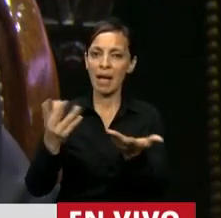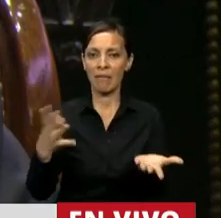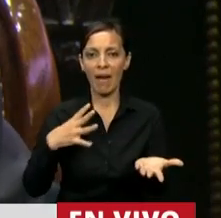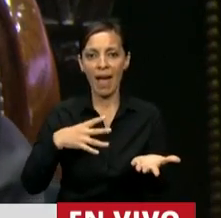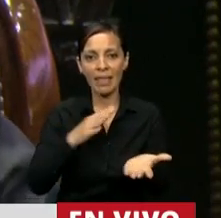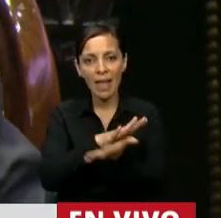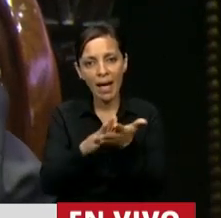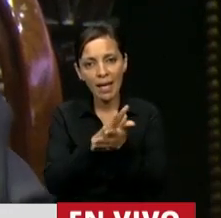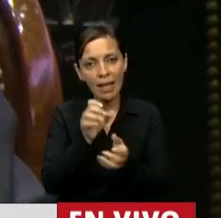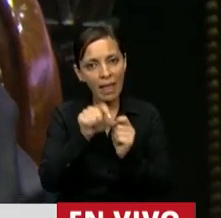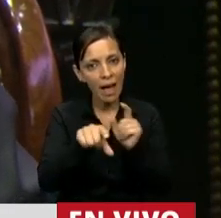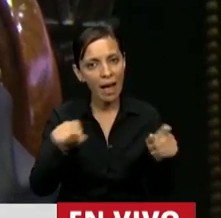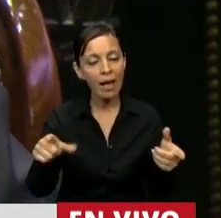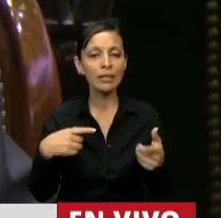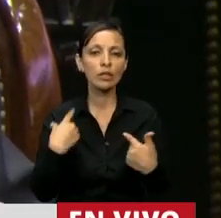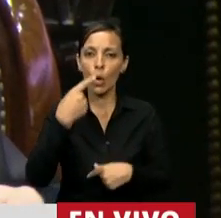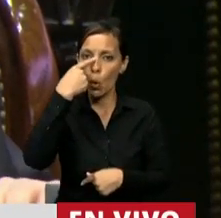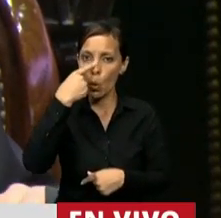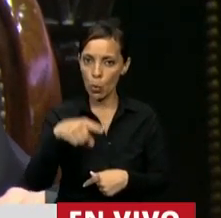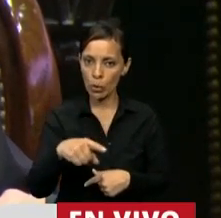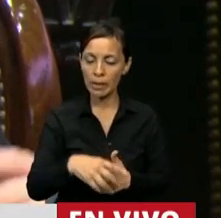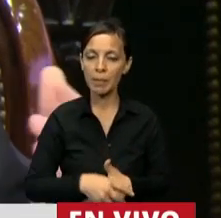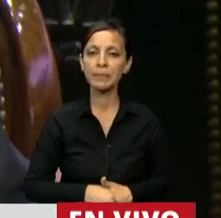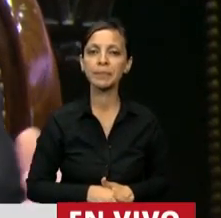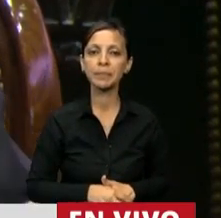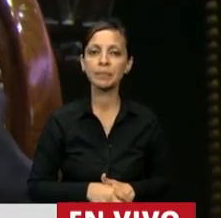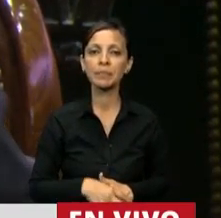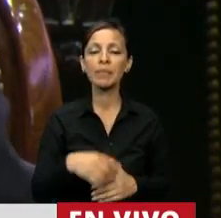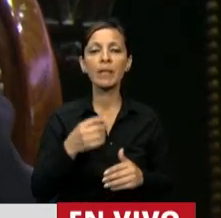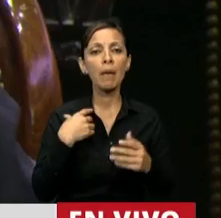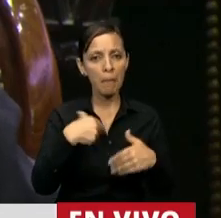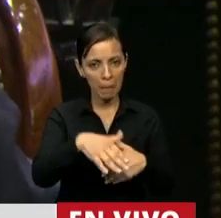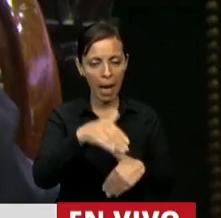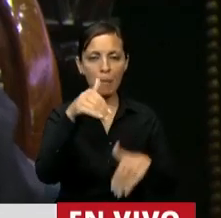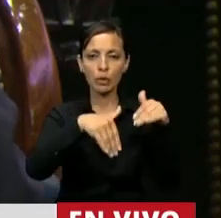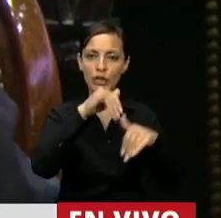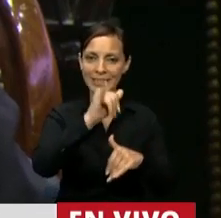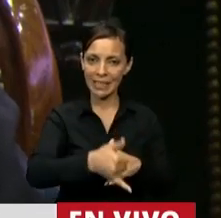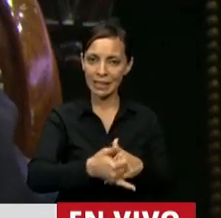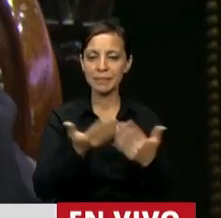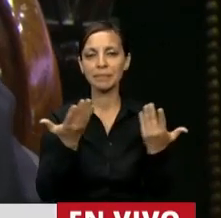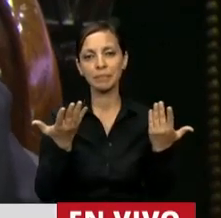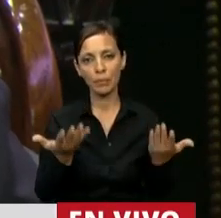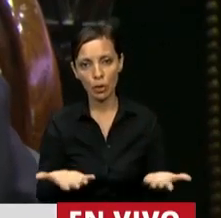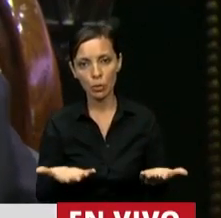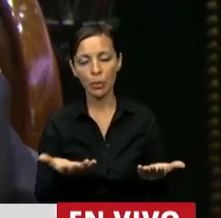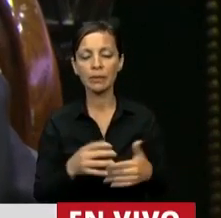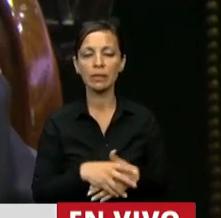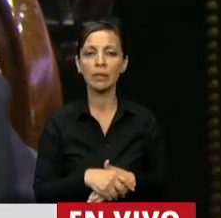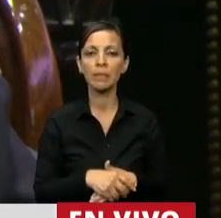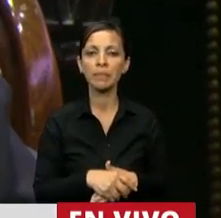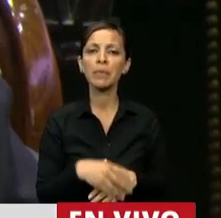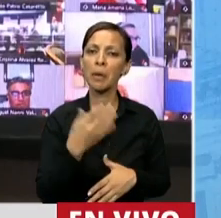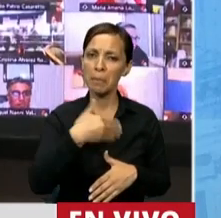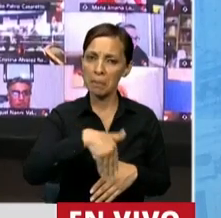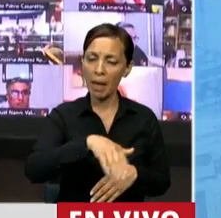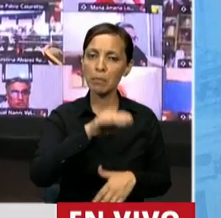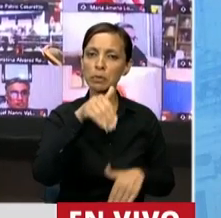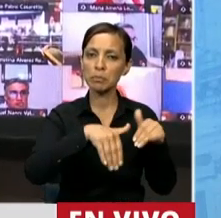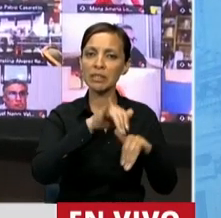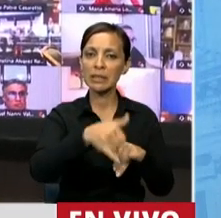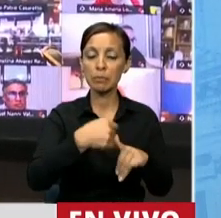están faltando. Entonces, para cerrar, decir que vamos a acompañar, por supuesto, este texto. Lo vamos a acompañar